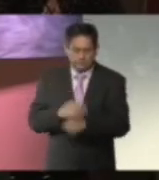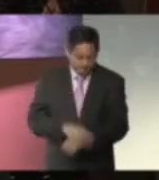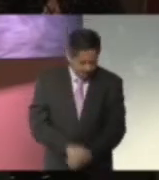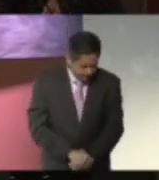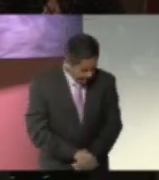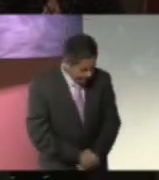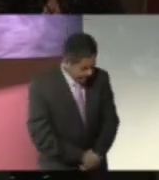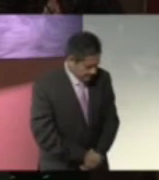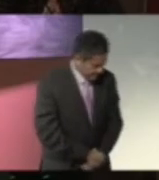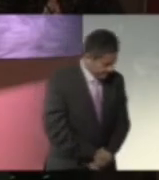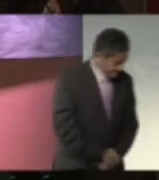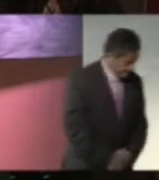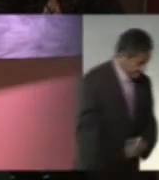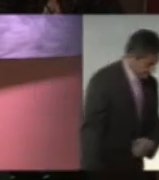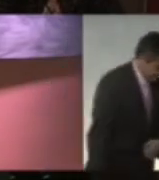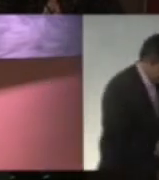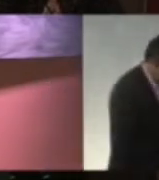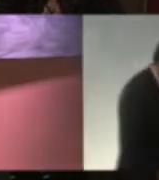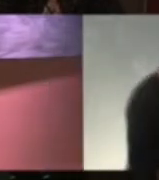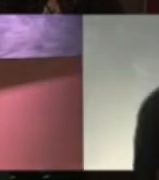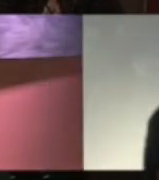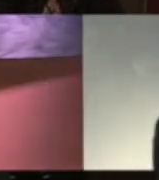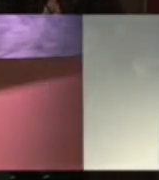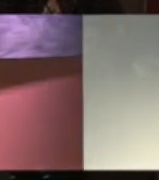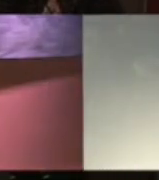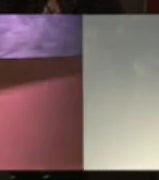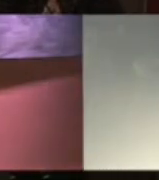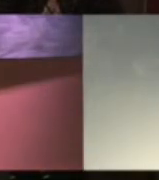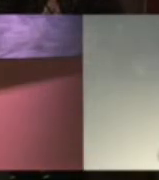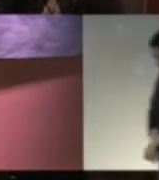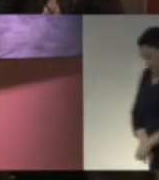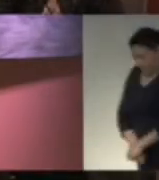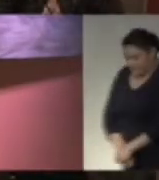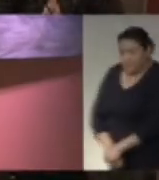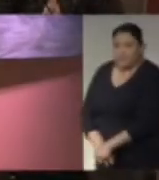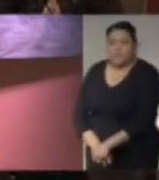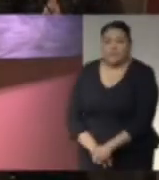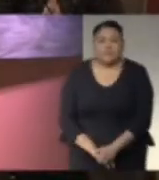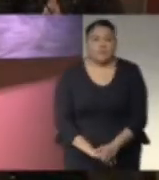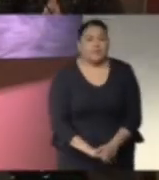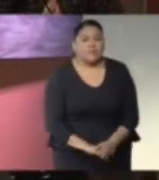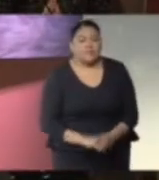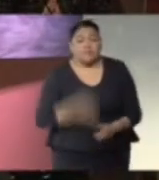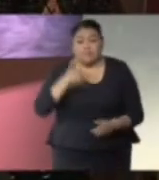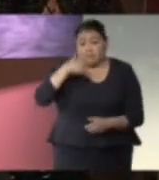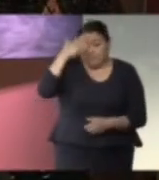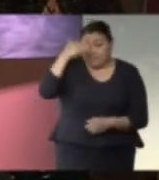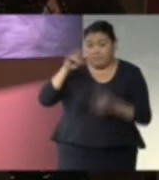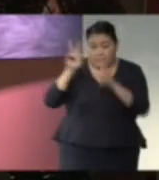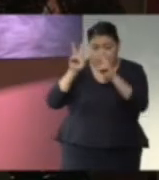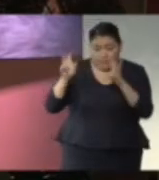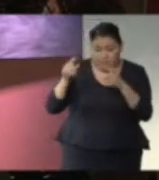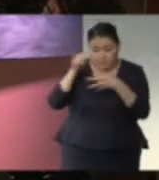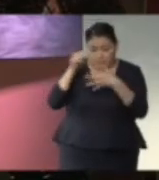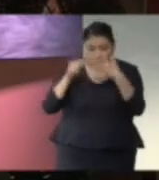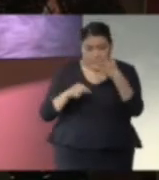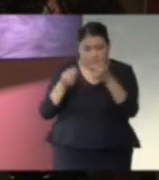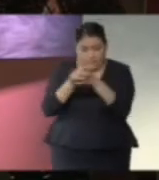asignaturas Familias en la Teoría Económica y el vínculo entre las dos economías e índices estadísticos claves de